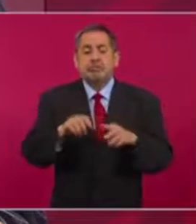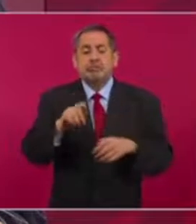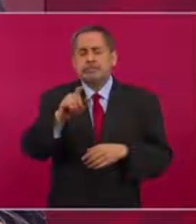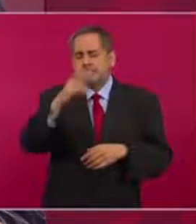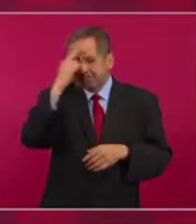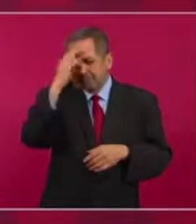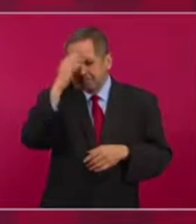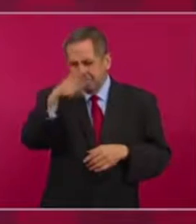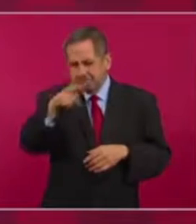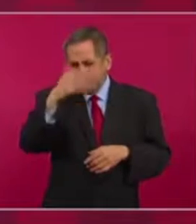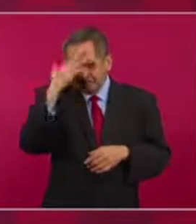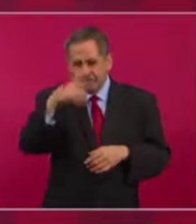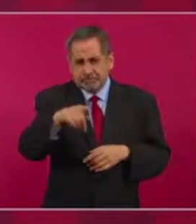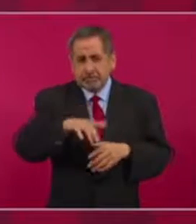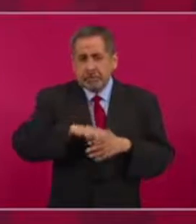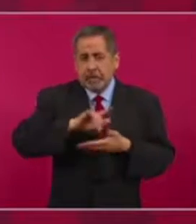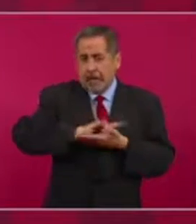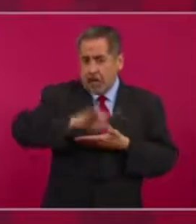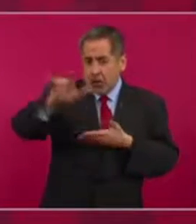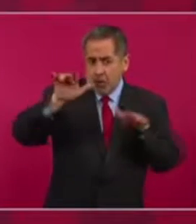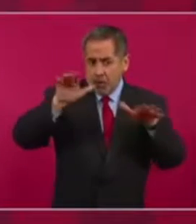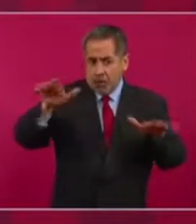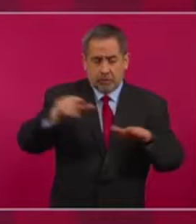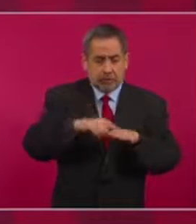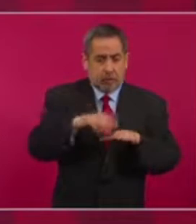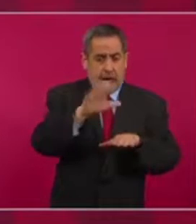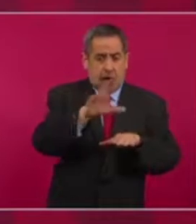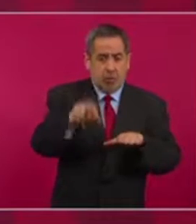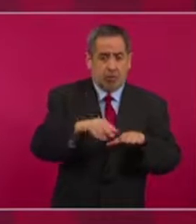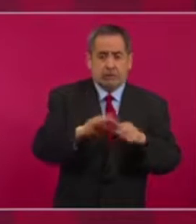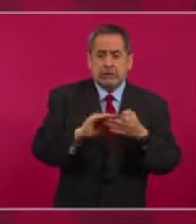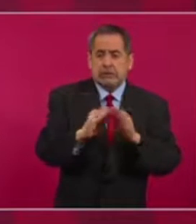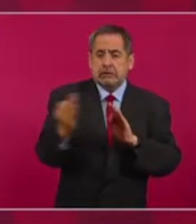está el aeropuerto de Cancún.